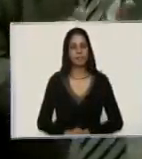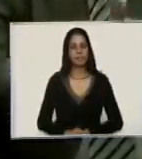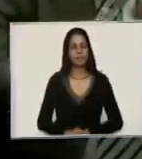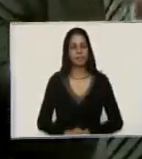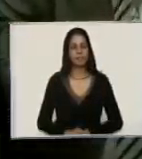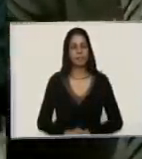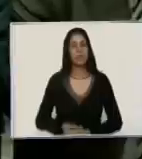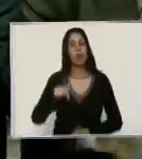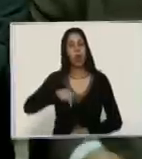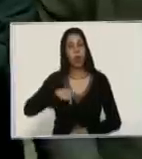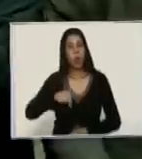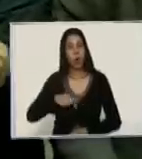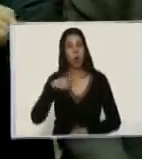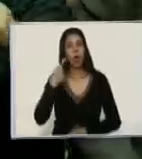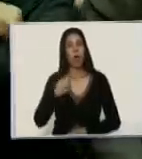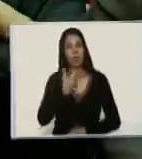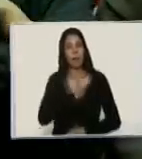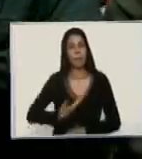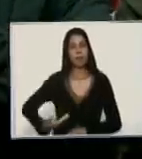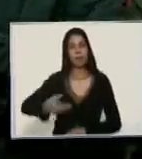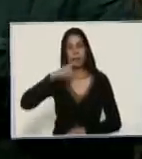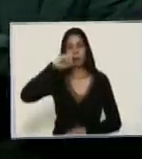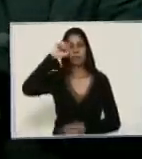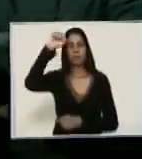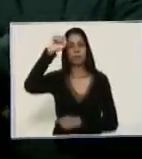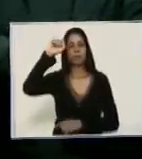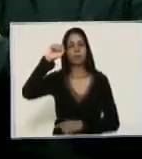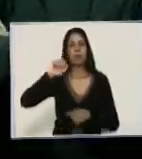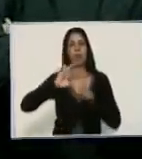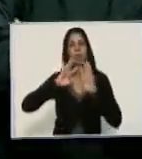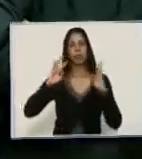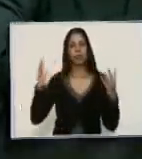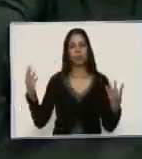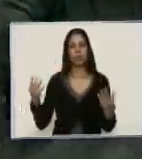Hoy lo decía el compañero presidente Nicolás Maduro en una rueda de prensa.